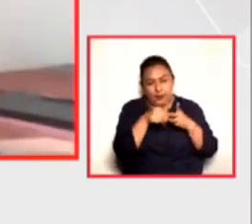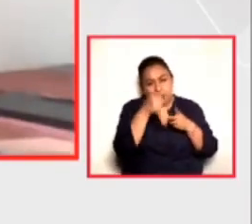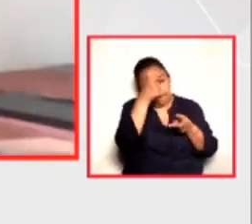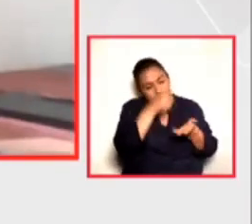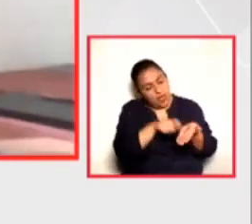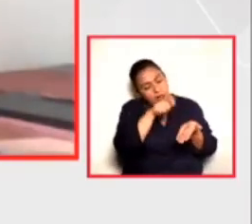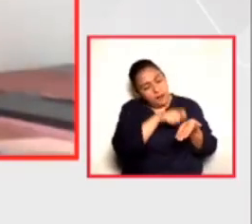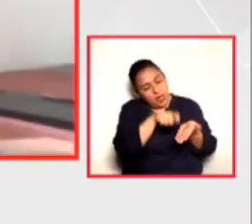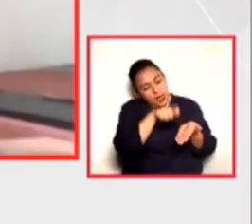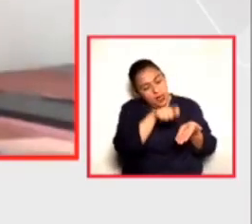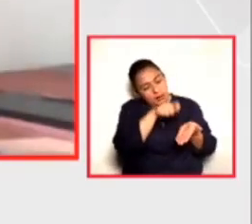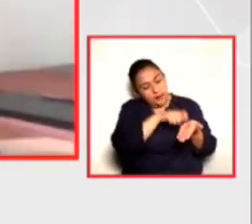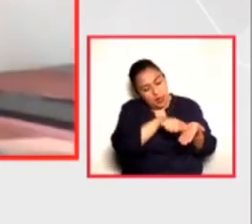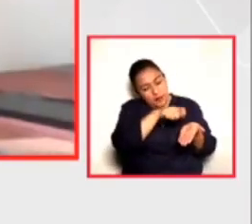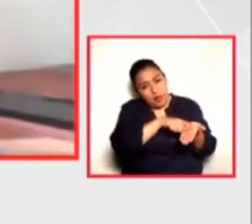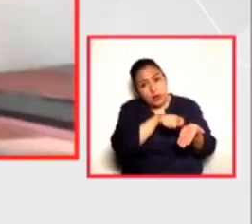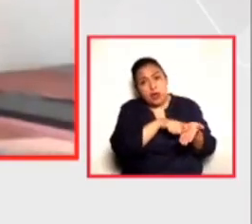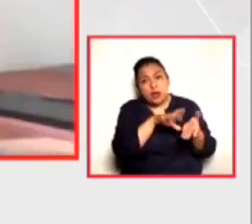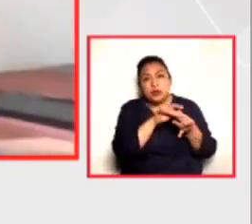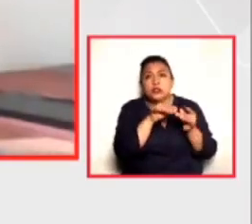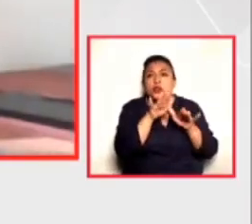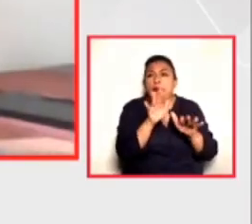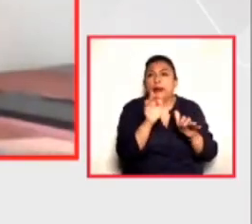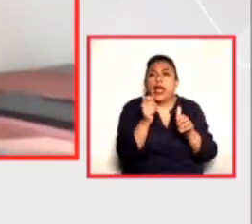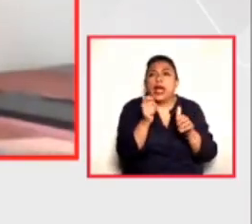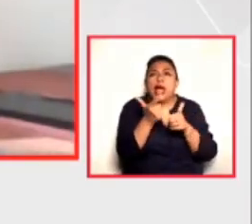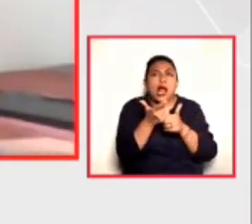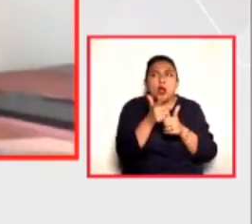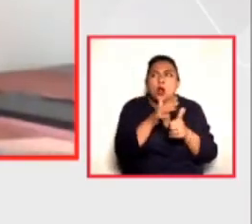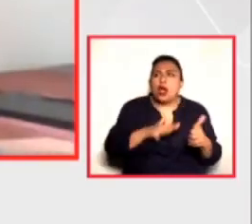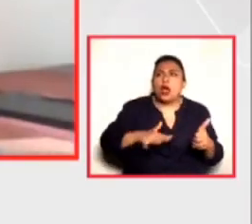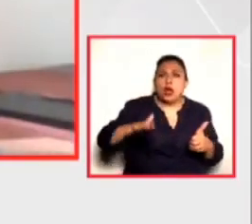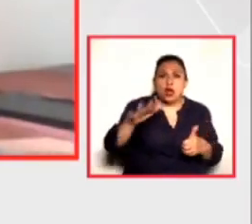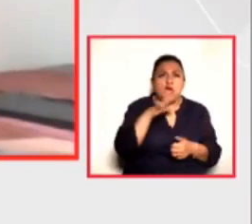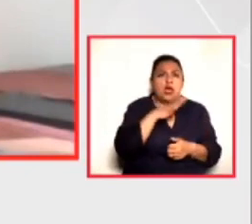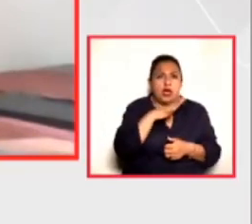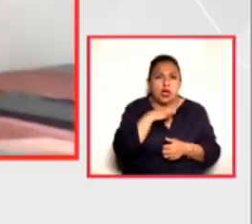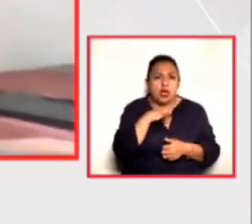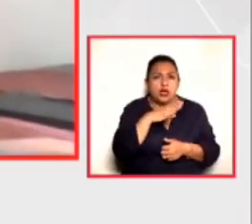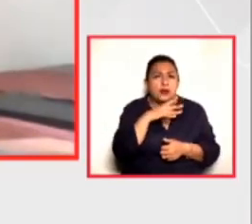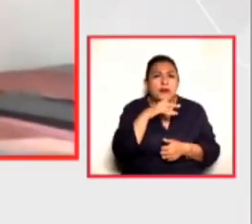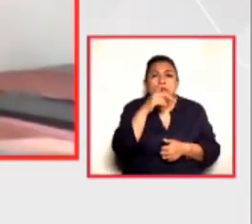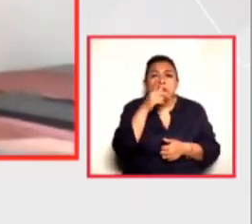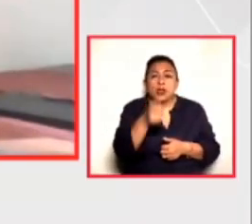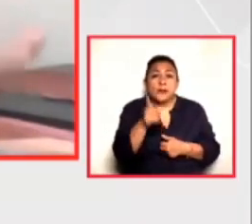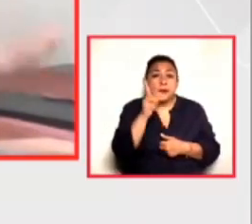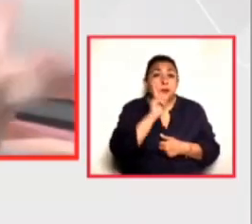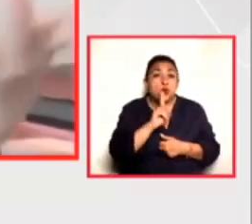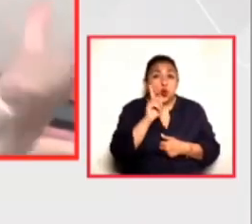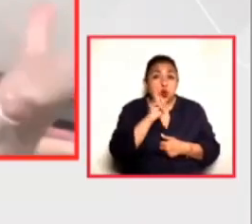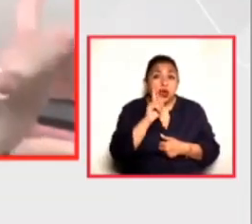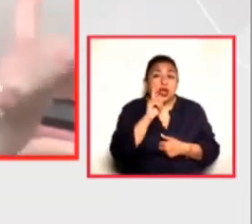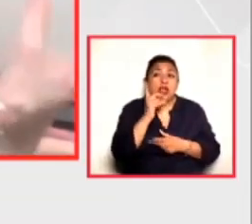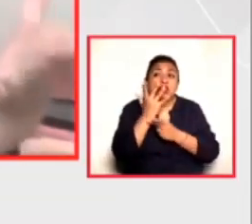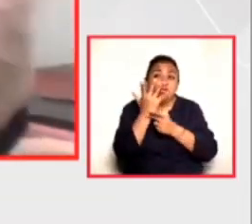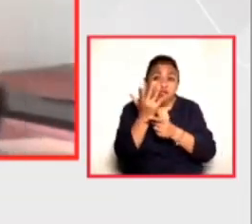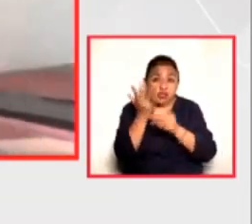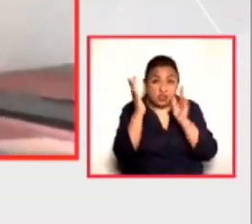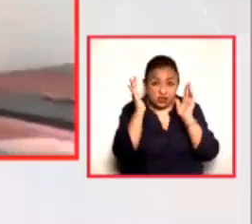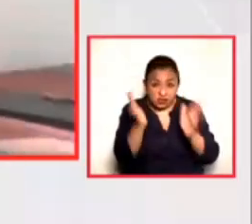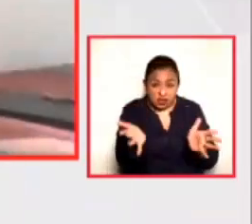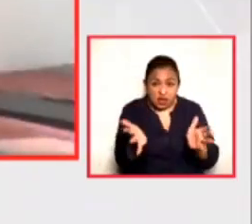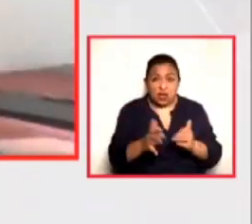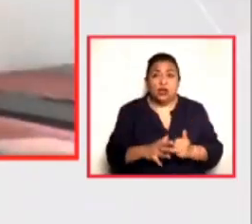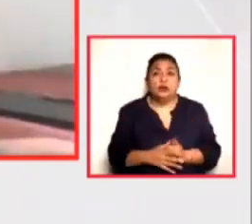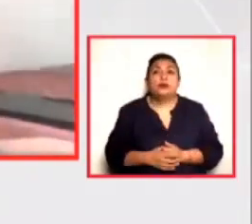y habla de algo que está tan en el aire, que es, las mujeres ya dijeron, bueno, han